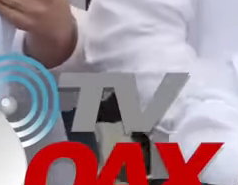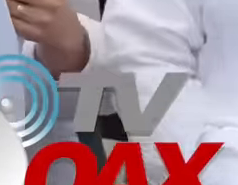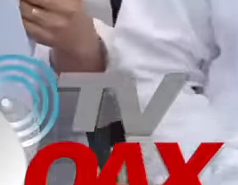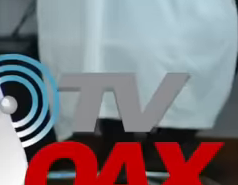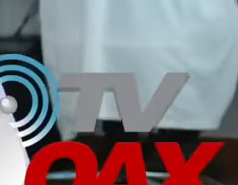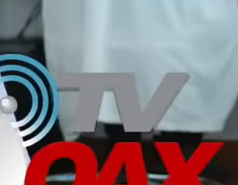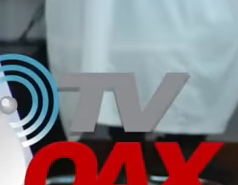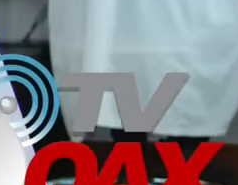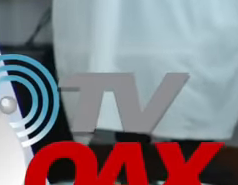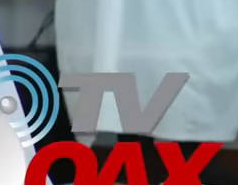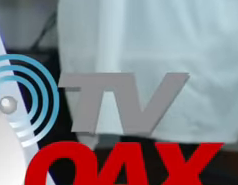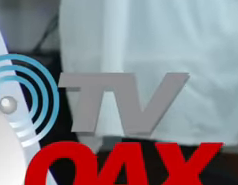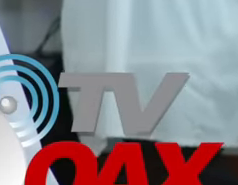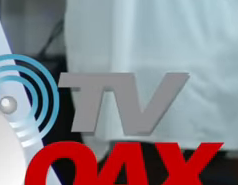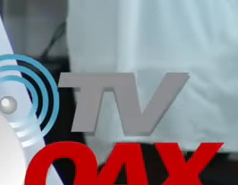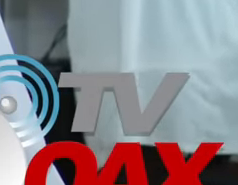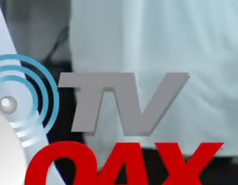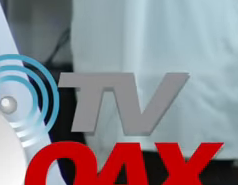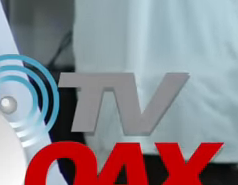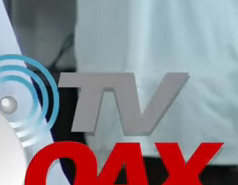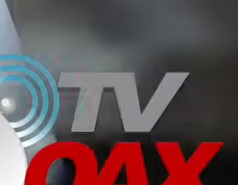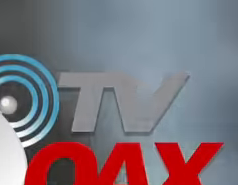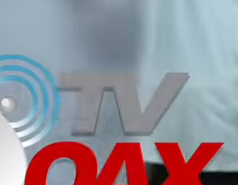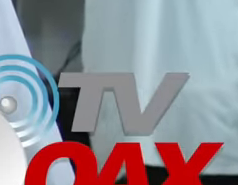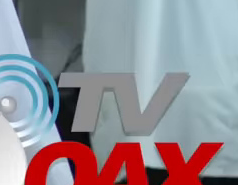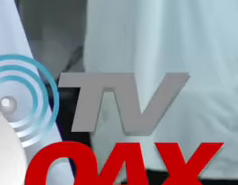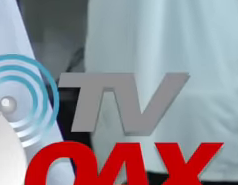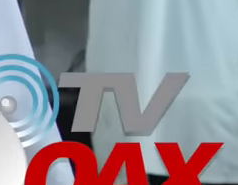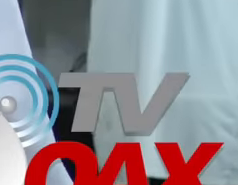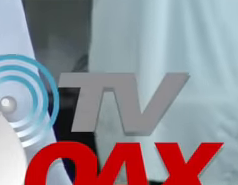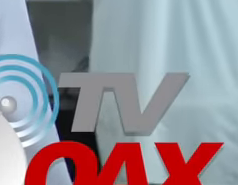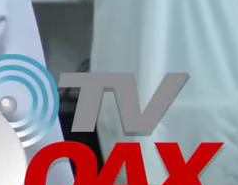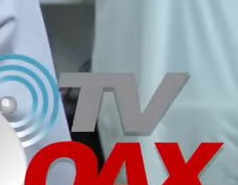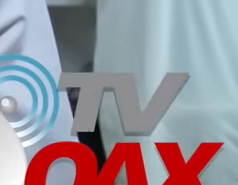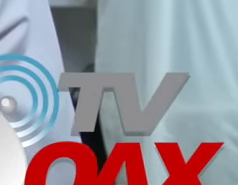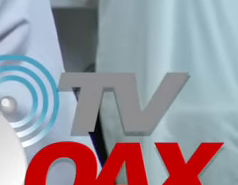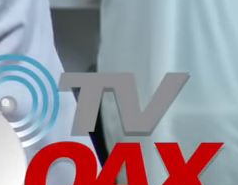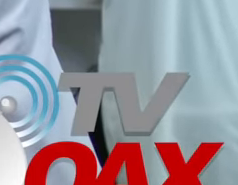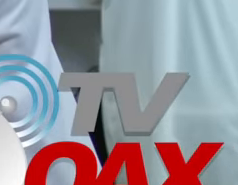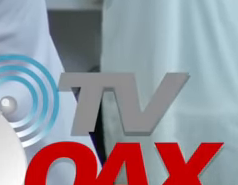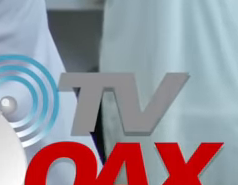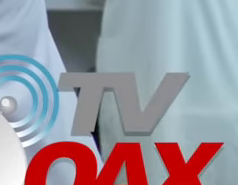en México una nueva etapa en el sector salud,